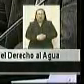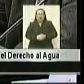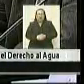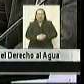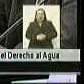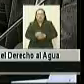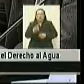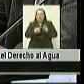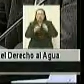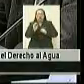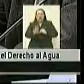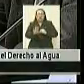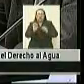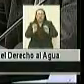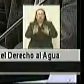Además, el